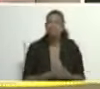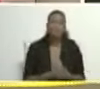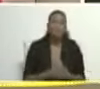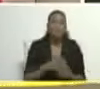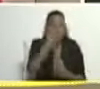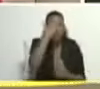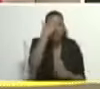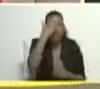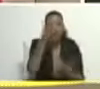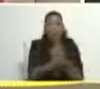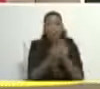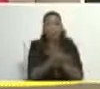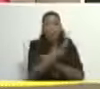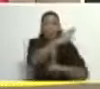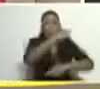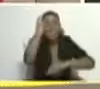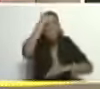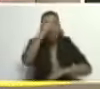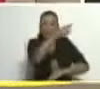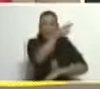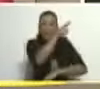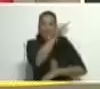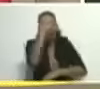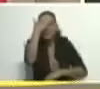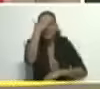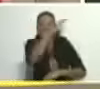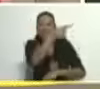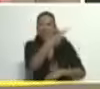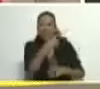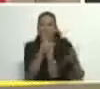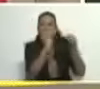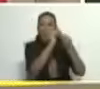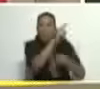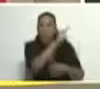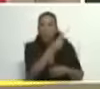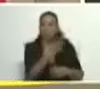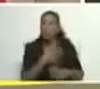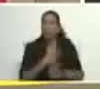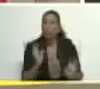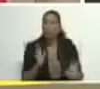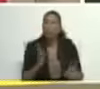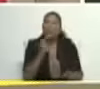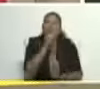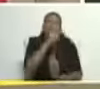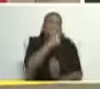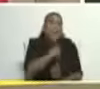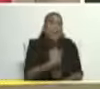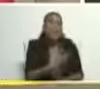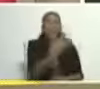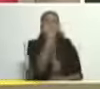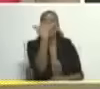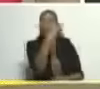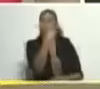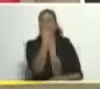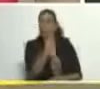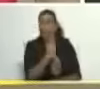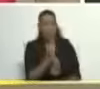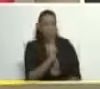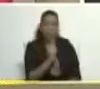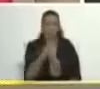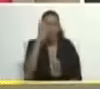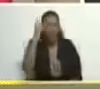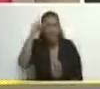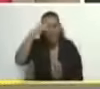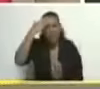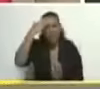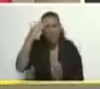Sé cómo funcionan. De manera que soy demasiado viejo para que me engañen. Y